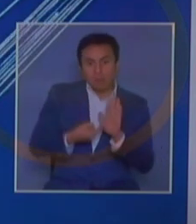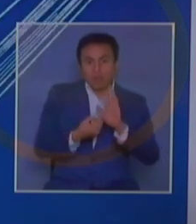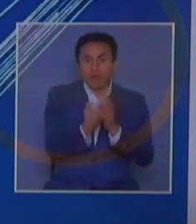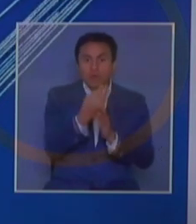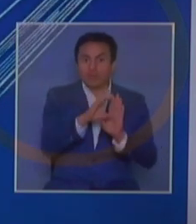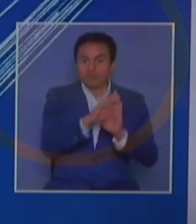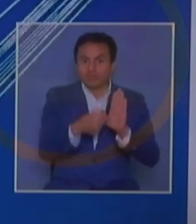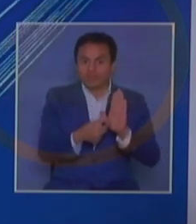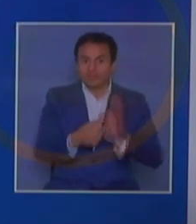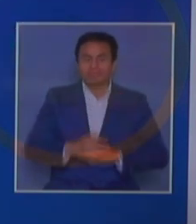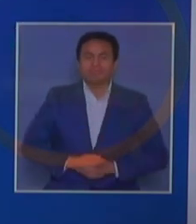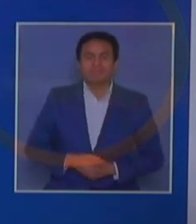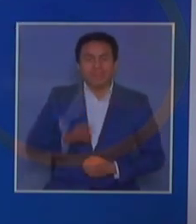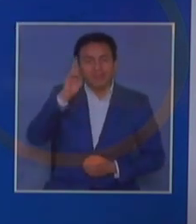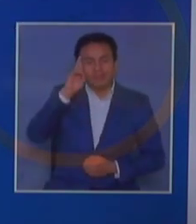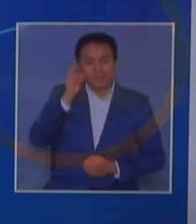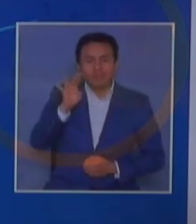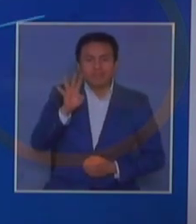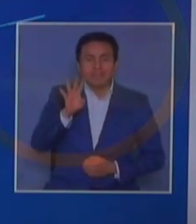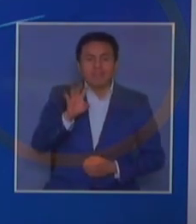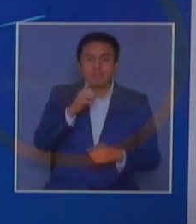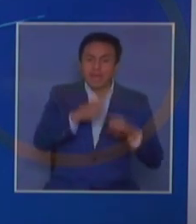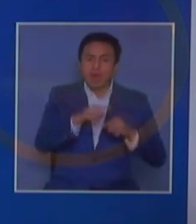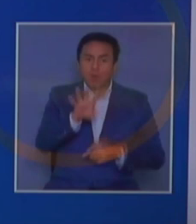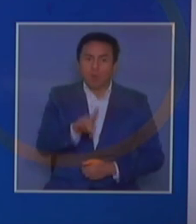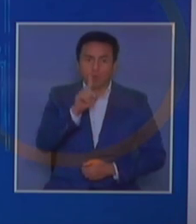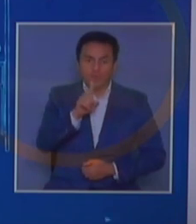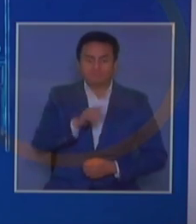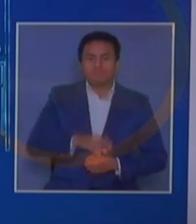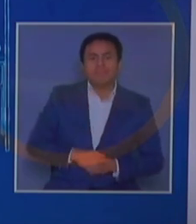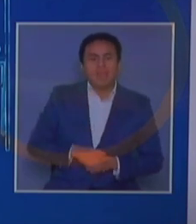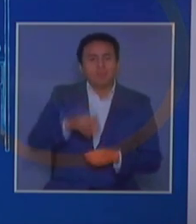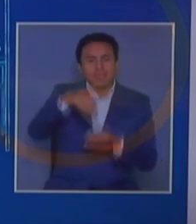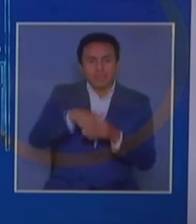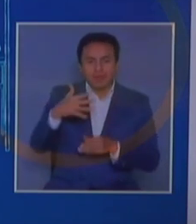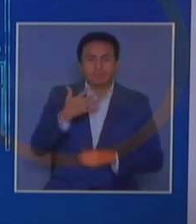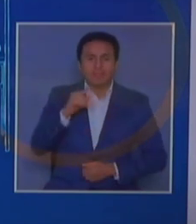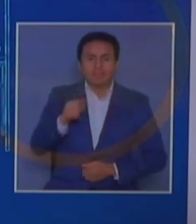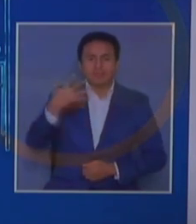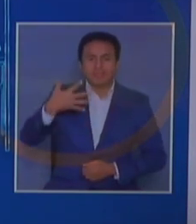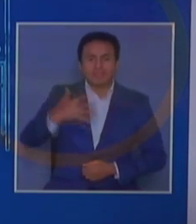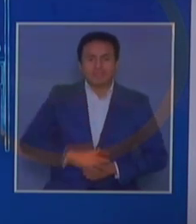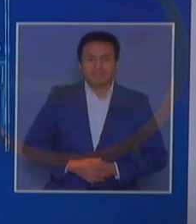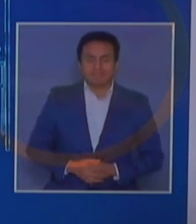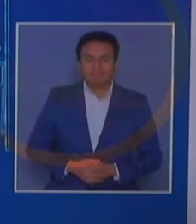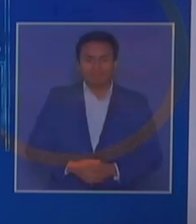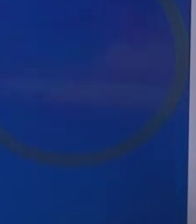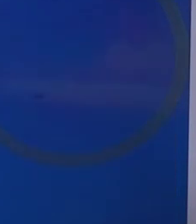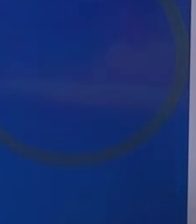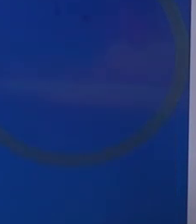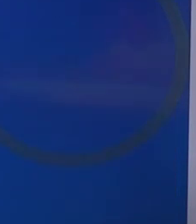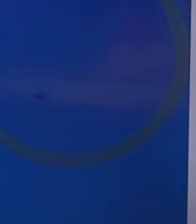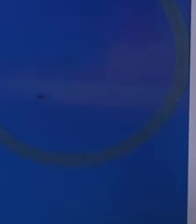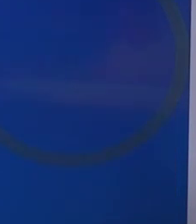de Hardware perdió por pocos votos en representantes de partido comunista pero se mantuvo a prueba dignidad que es la alianza que